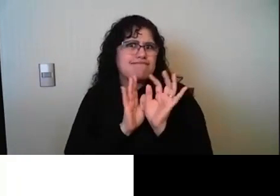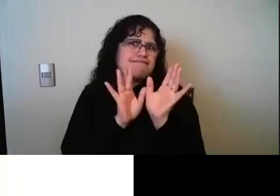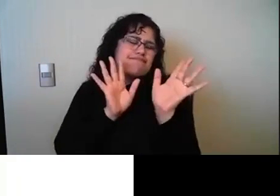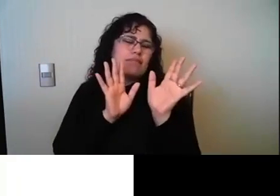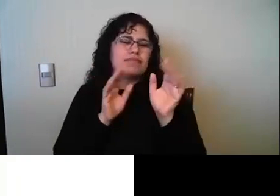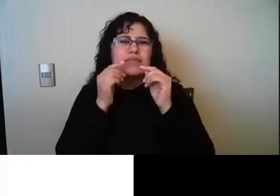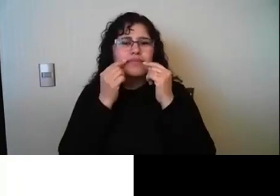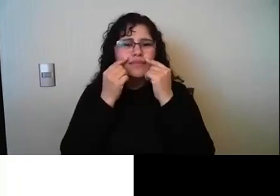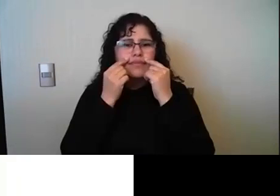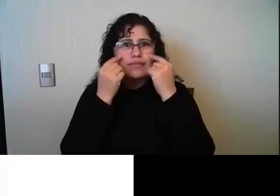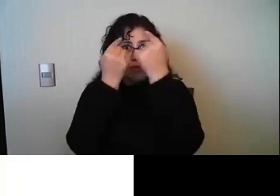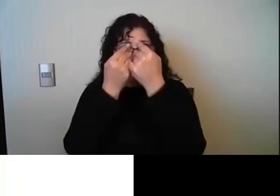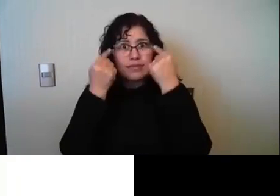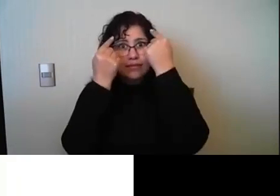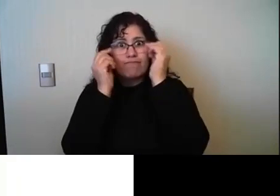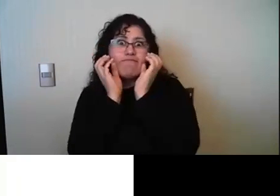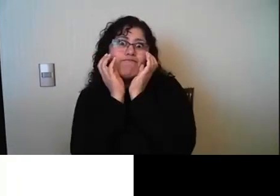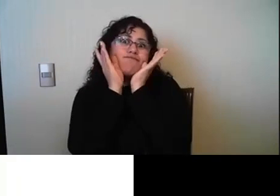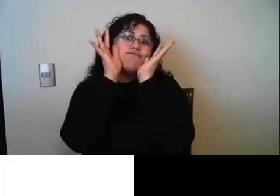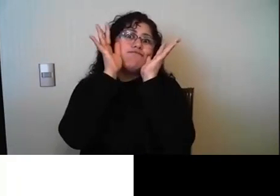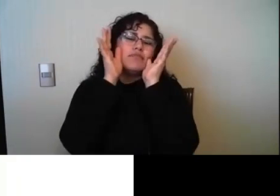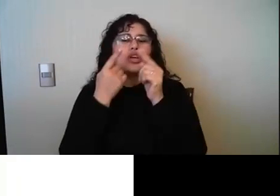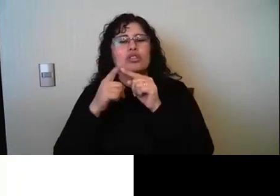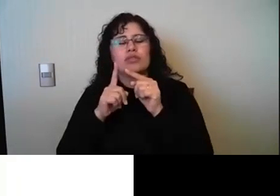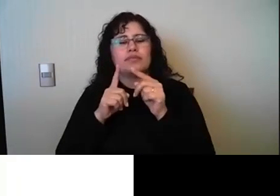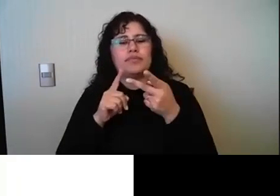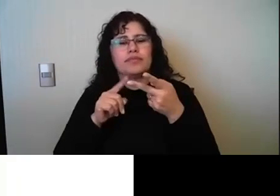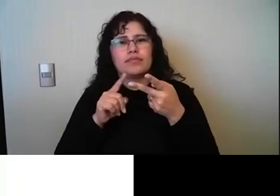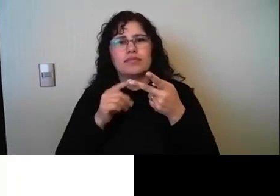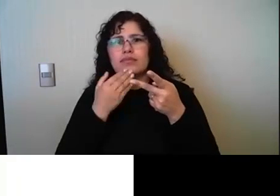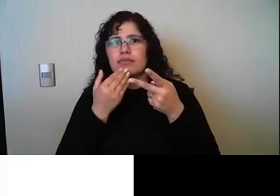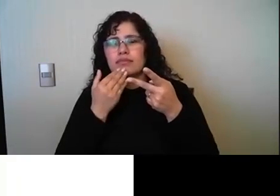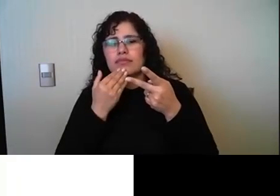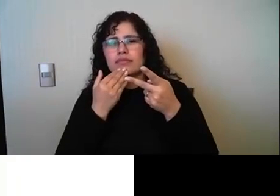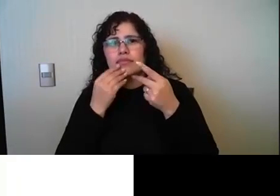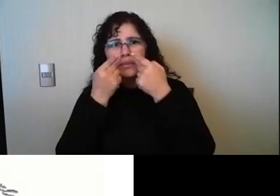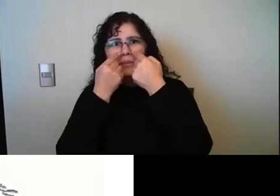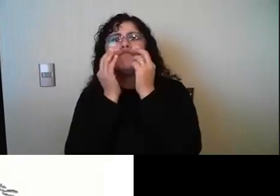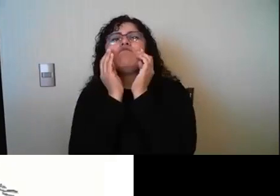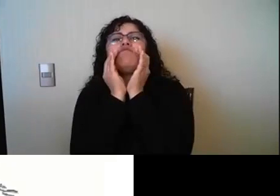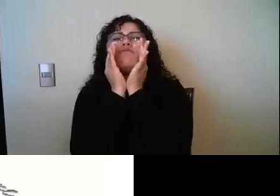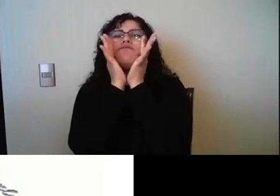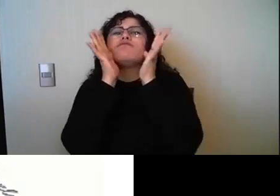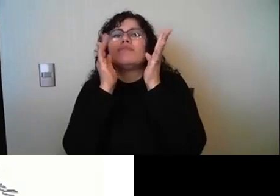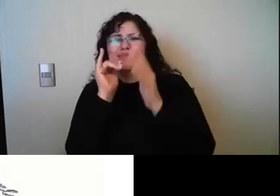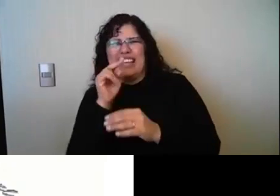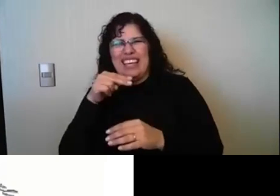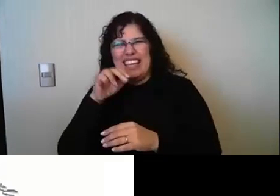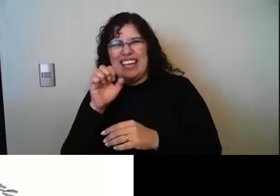bueno, el territorio que es de la cara, y también parte de las fosas nasales.